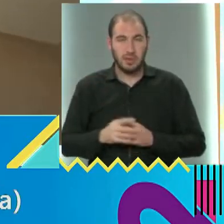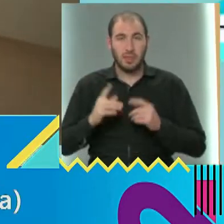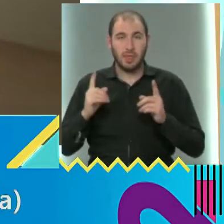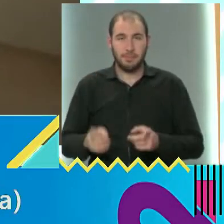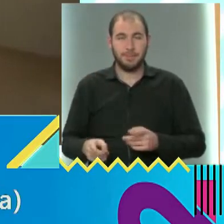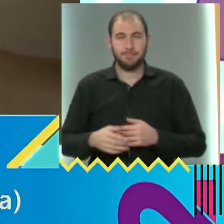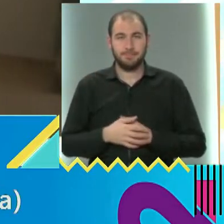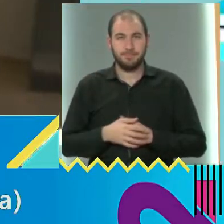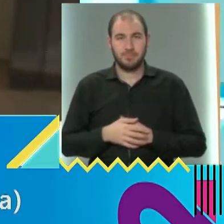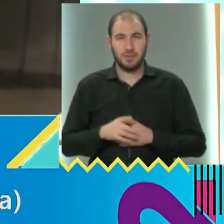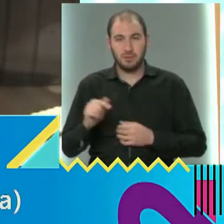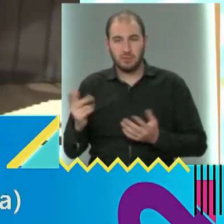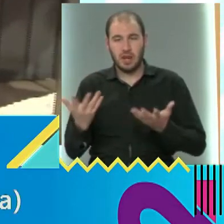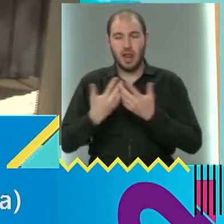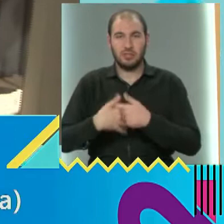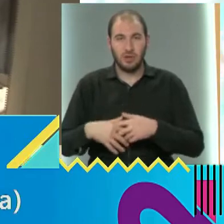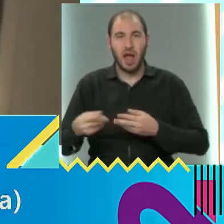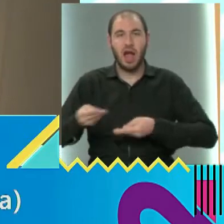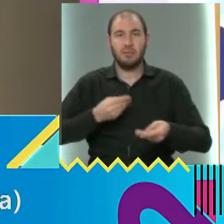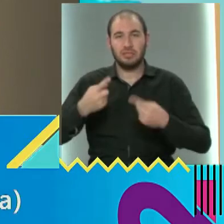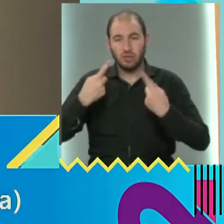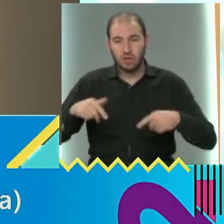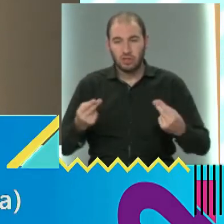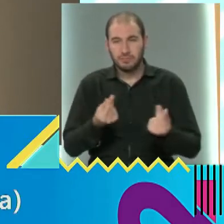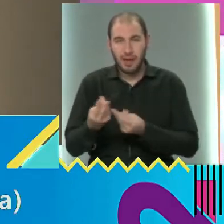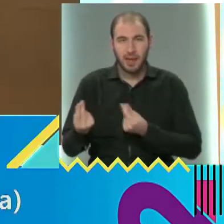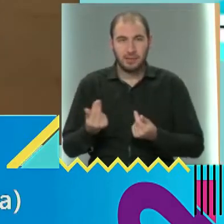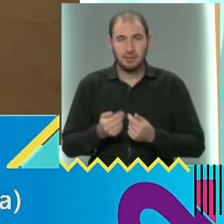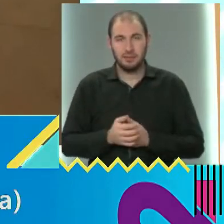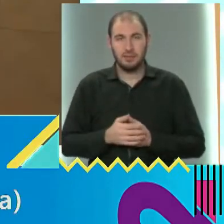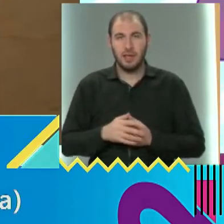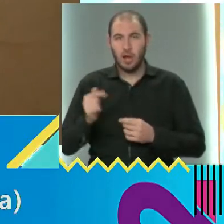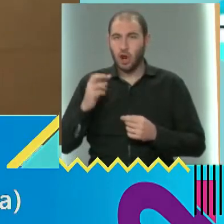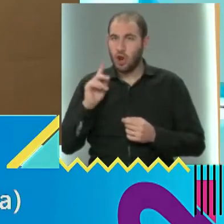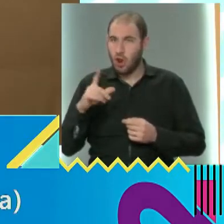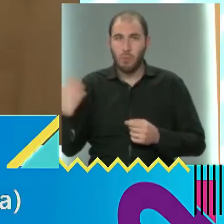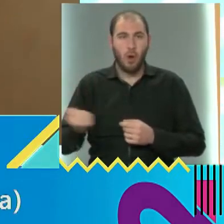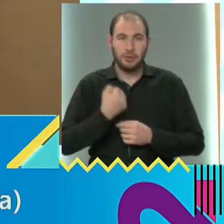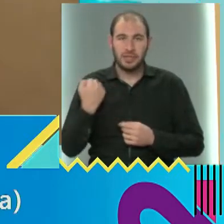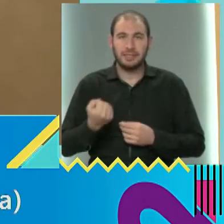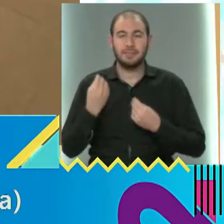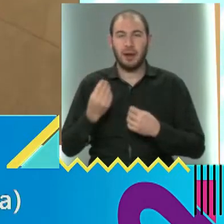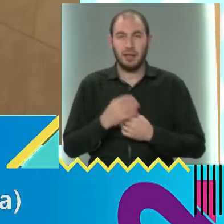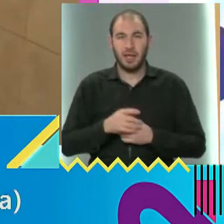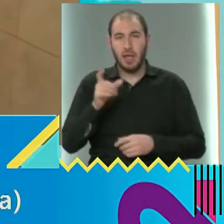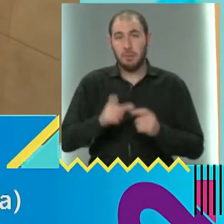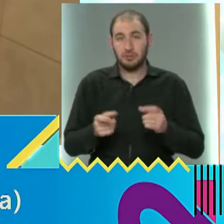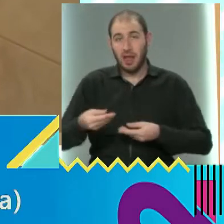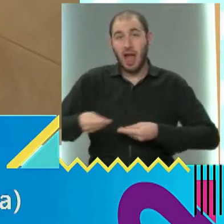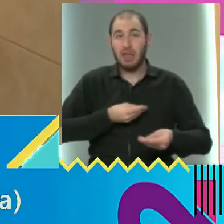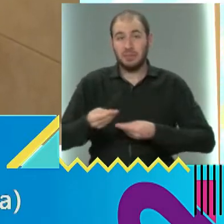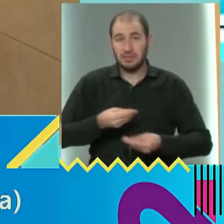también conjugarlo con la administración de los recursos, que es un rol fundamental para quienes nos toca